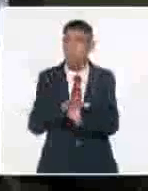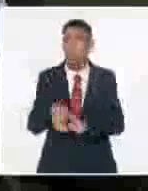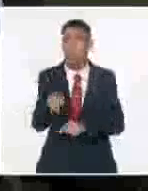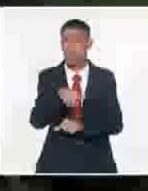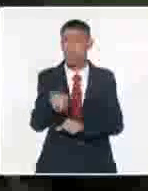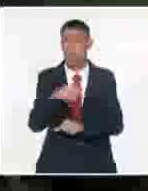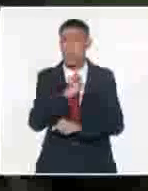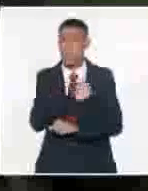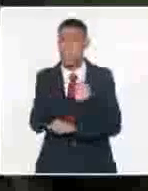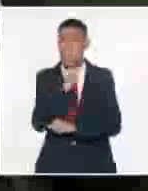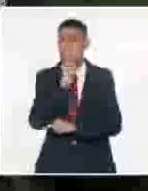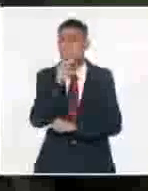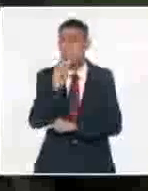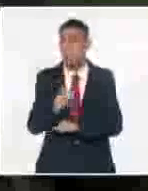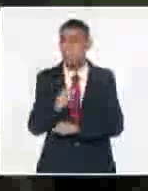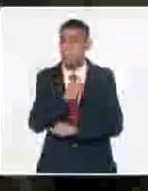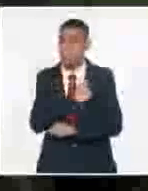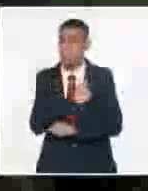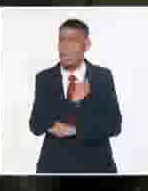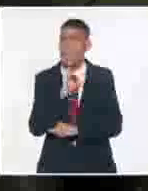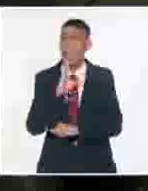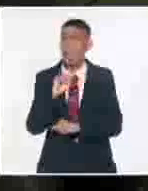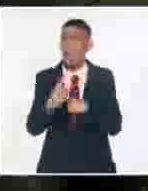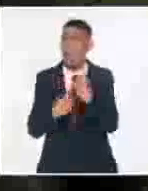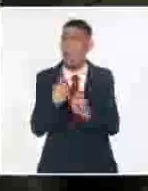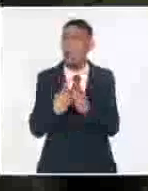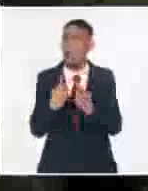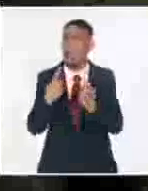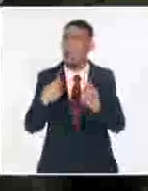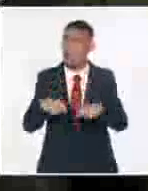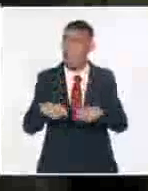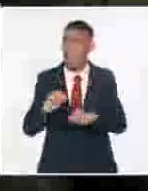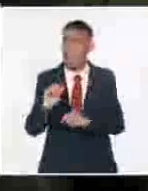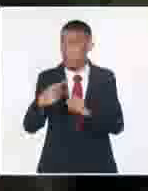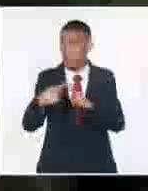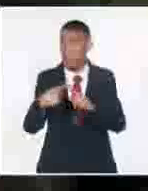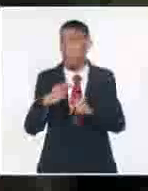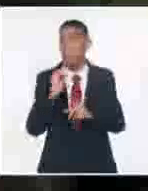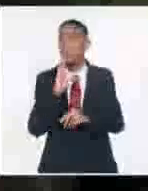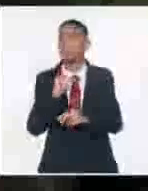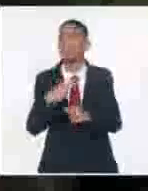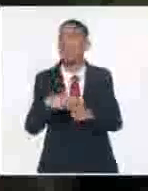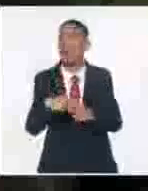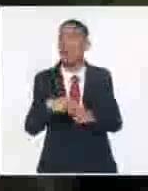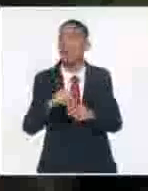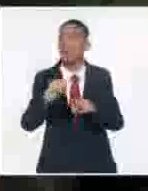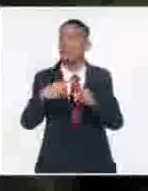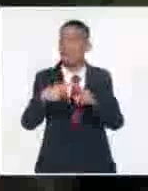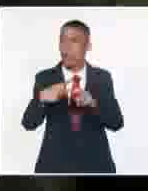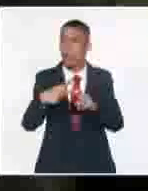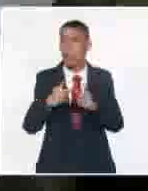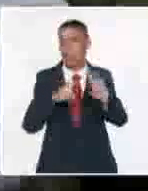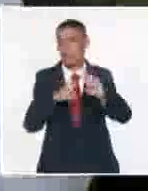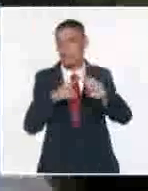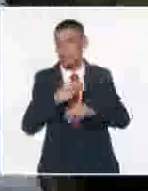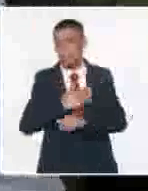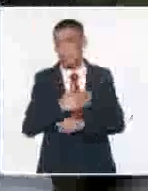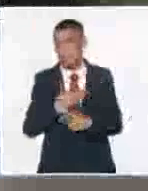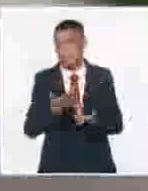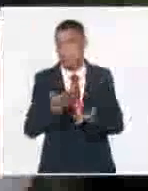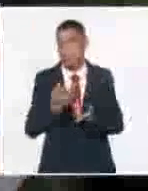presentarse con nombre y apellidos y el medio al que corresponde. Otros interesados, reconozco usted, sí, por favor,